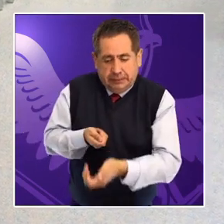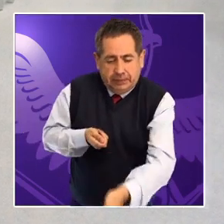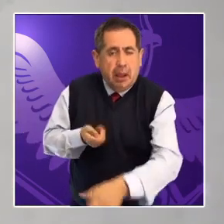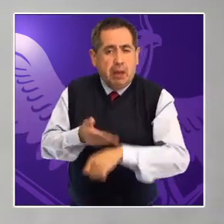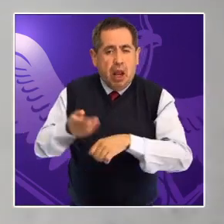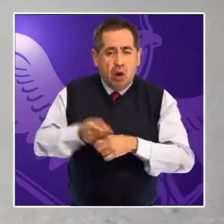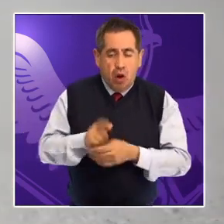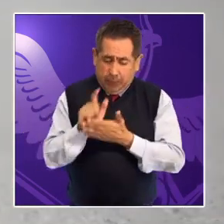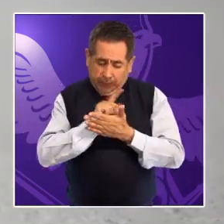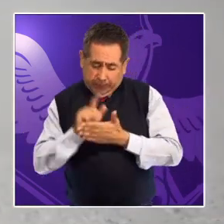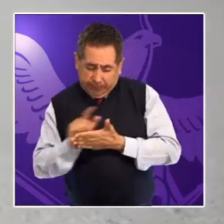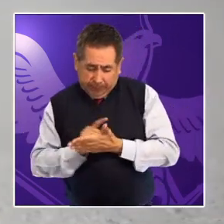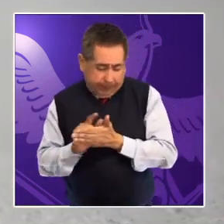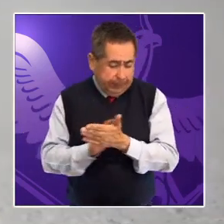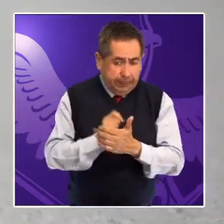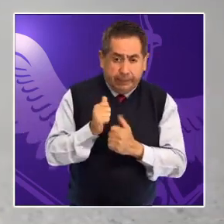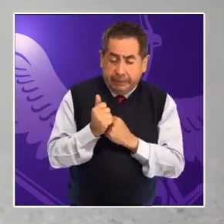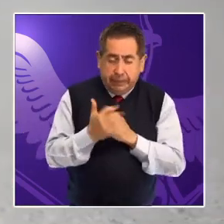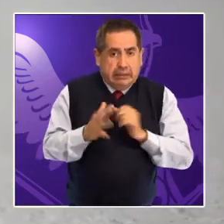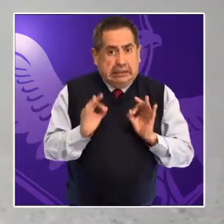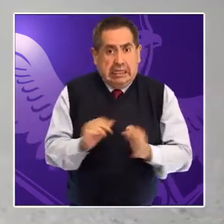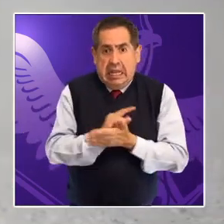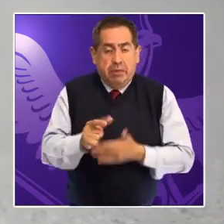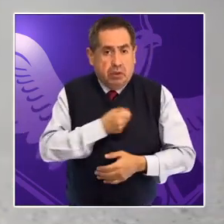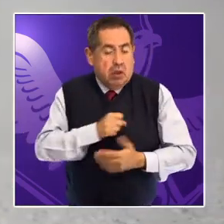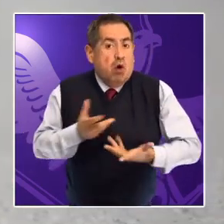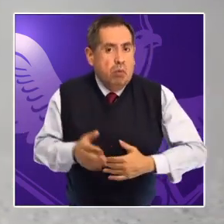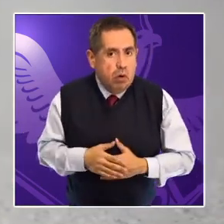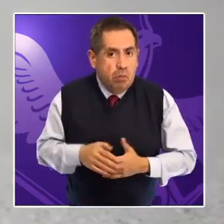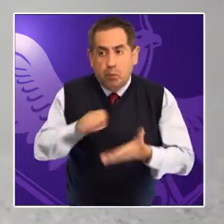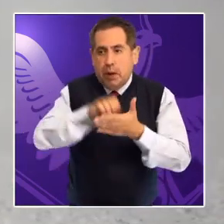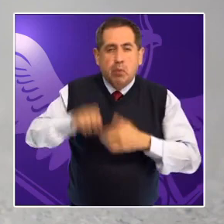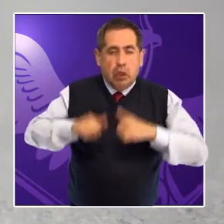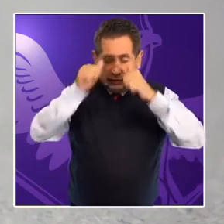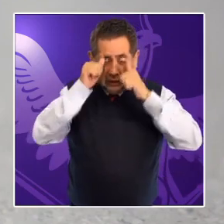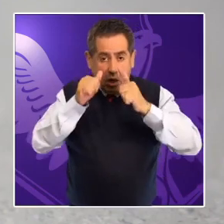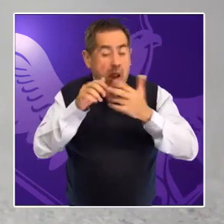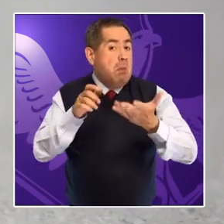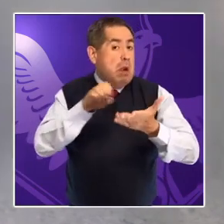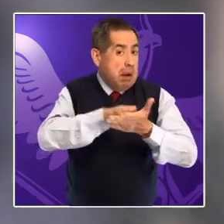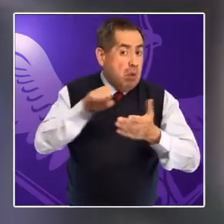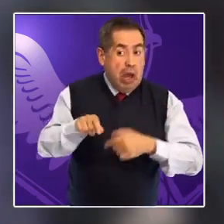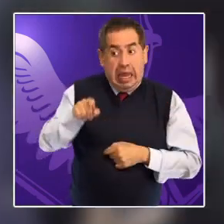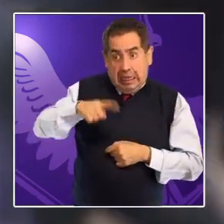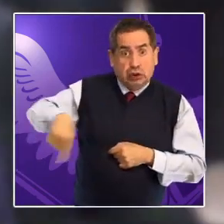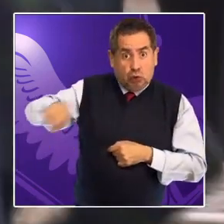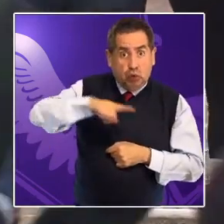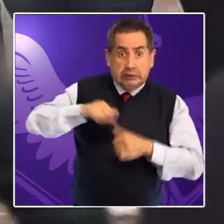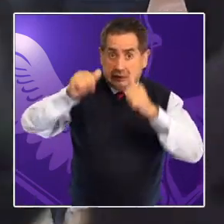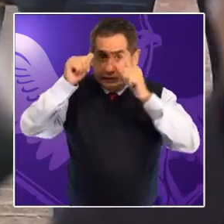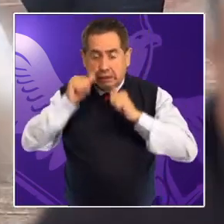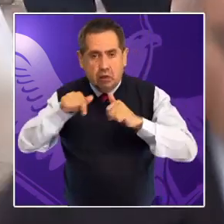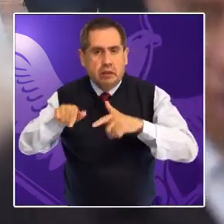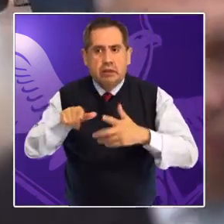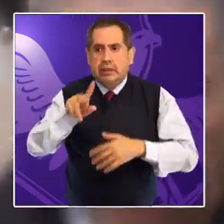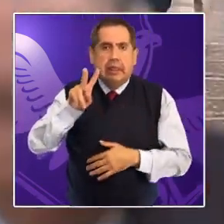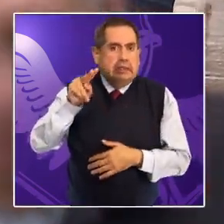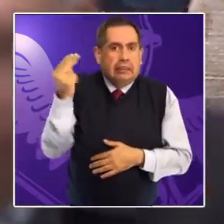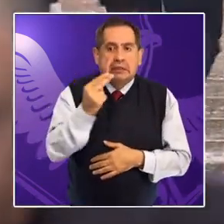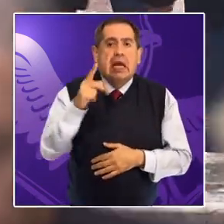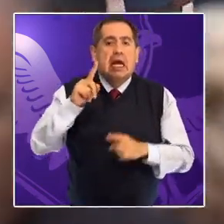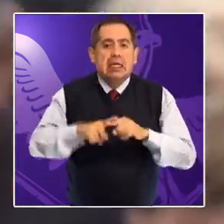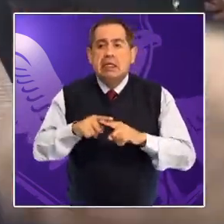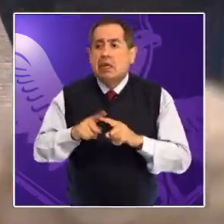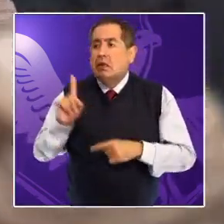sus bastones blancos, por ejemplo, si son una persona ciega. En el caso de las personas ciegas en particular, por ejemplo, pues necesitan también